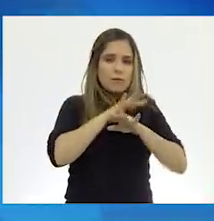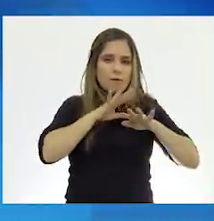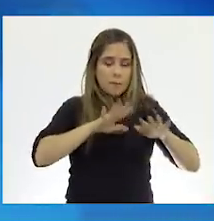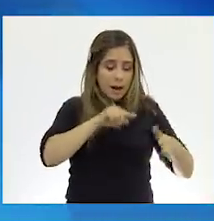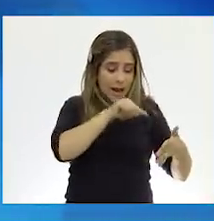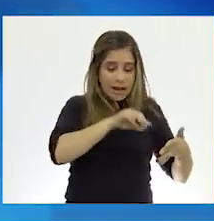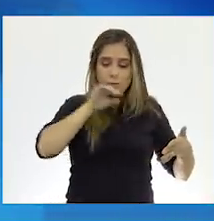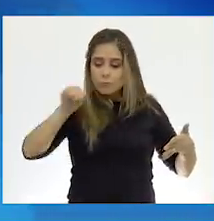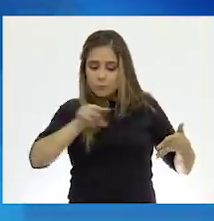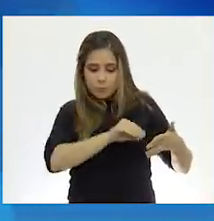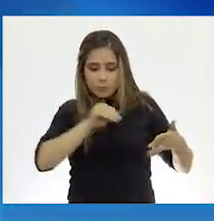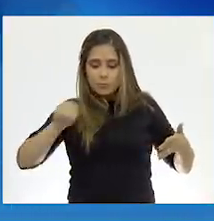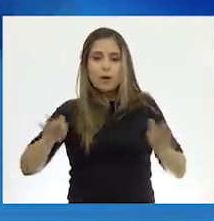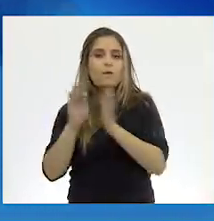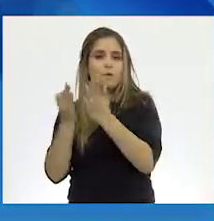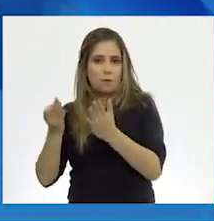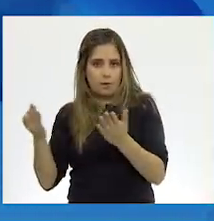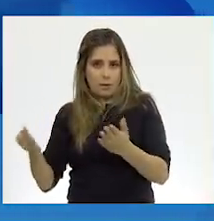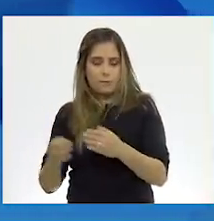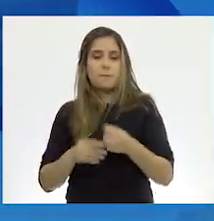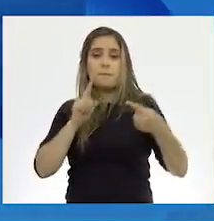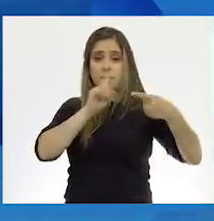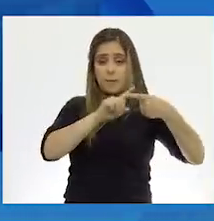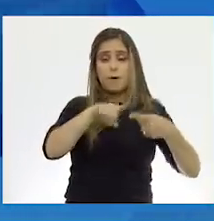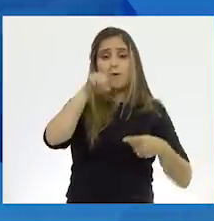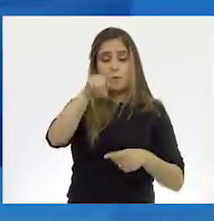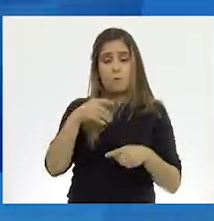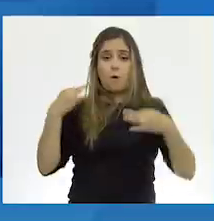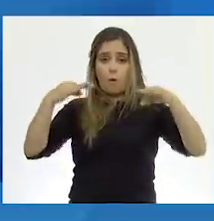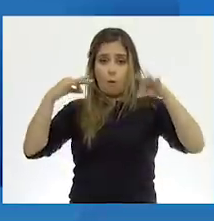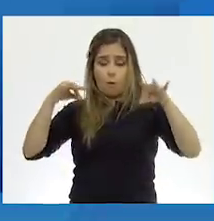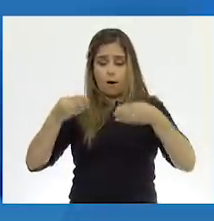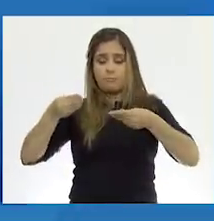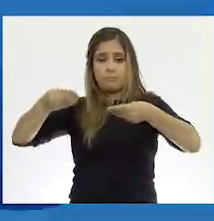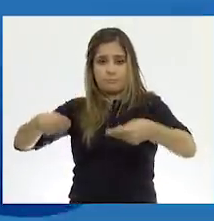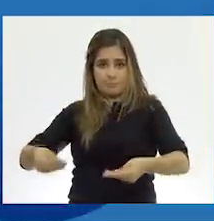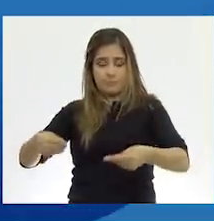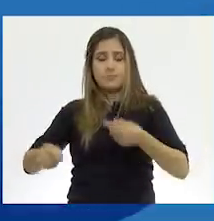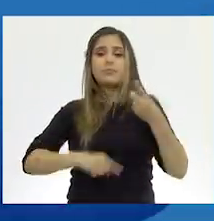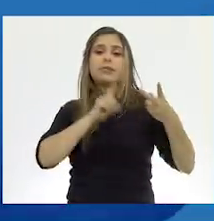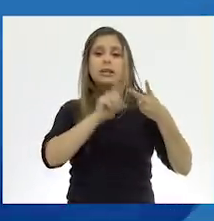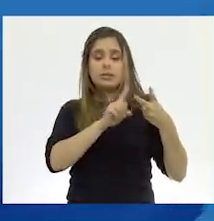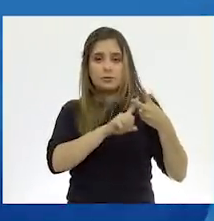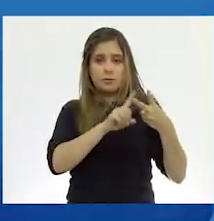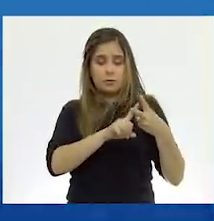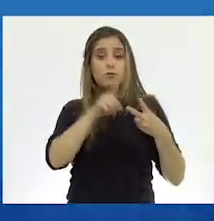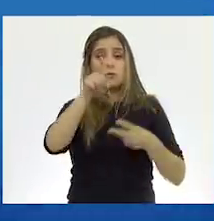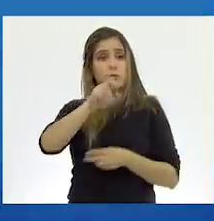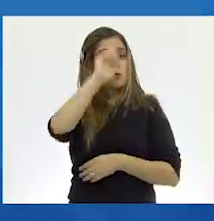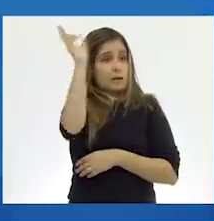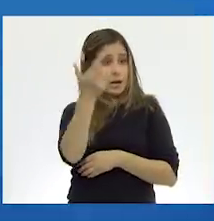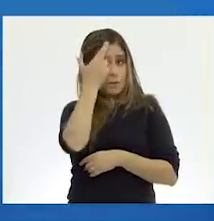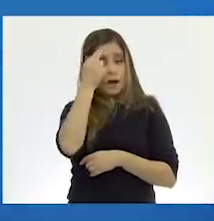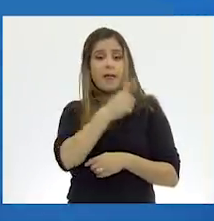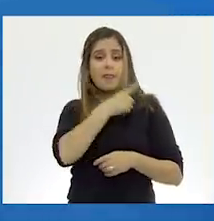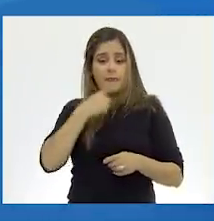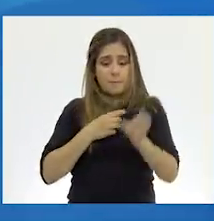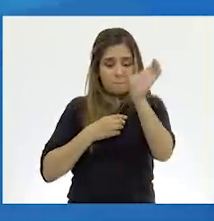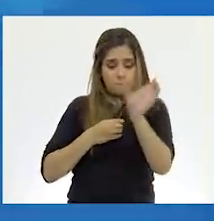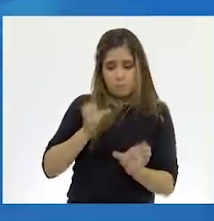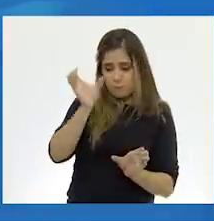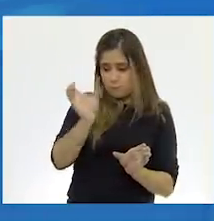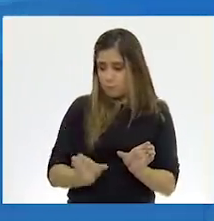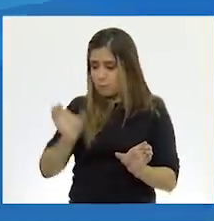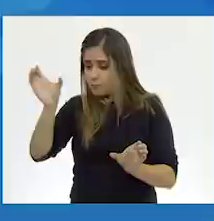uno. Número uno. Preparen las hojas para hacer su folleto. 2. Recuerden que hay una distribución de espacio para cada